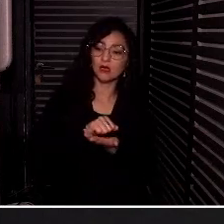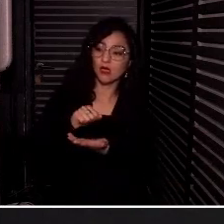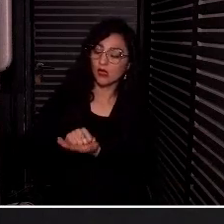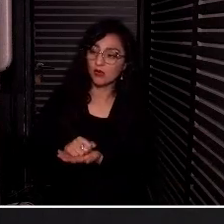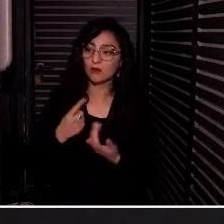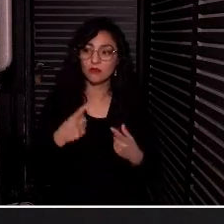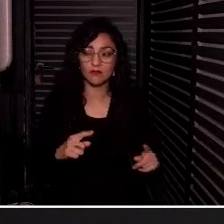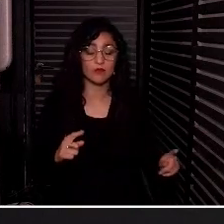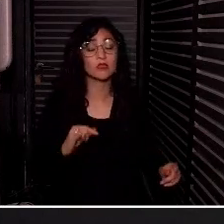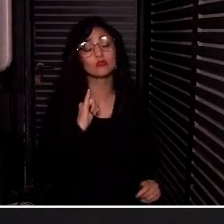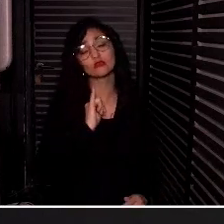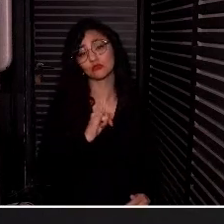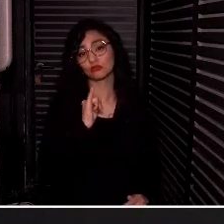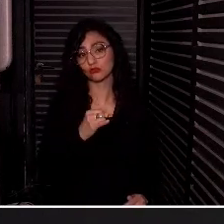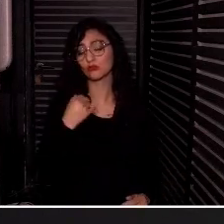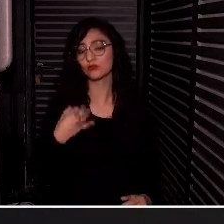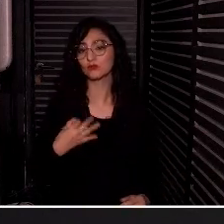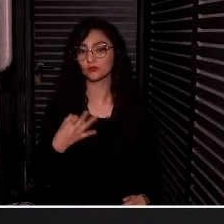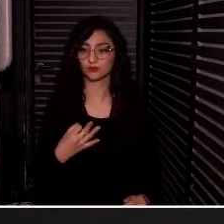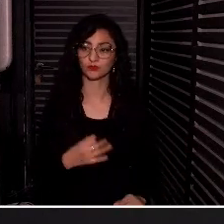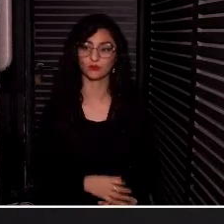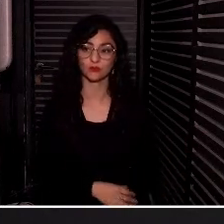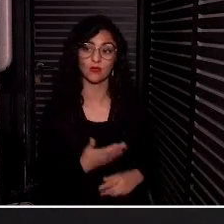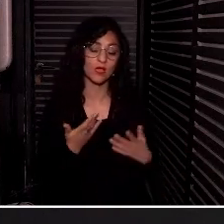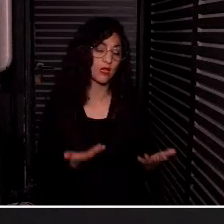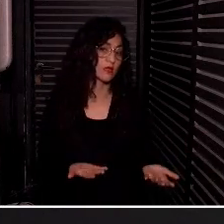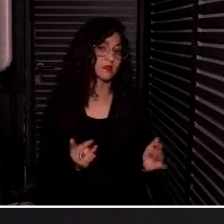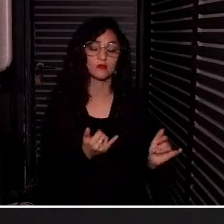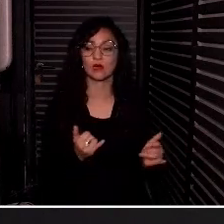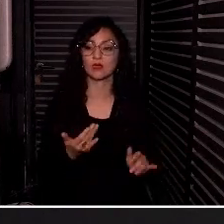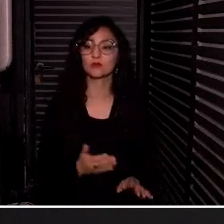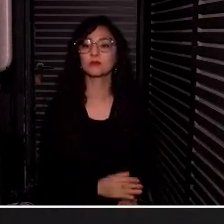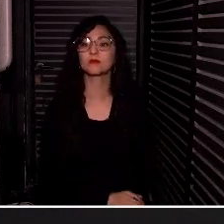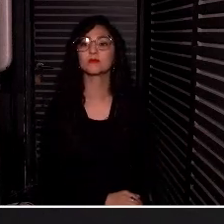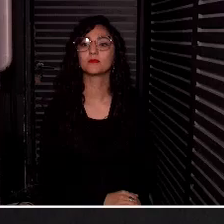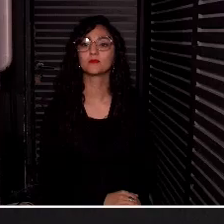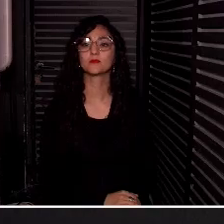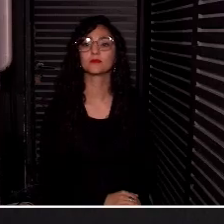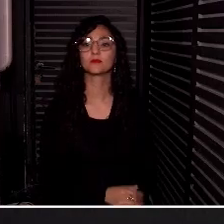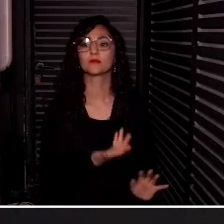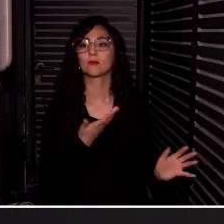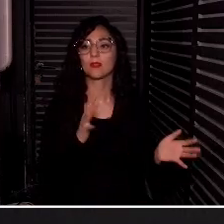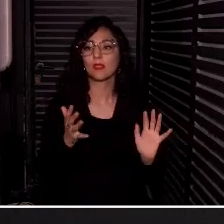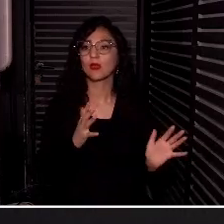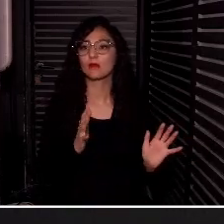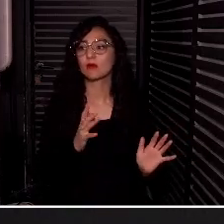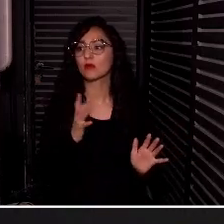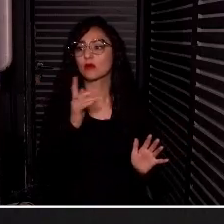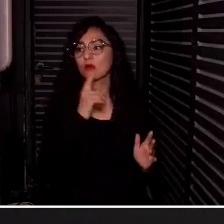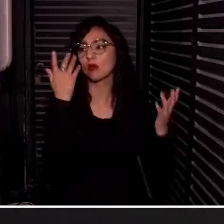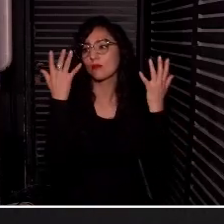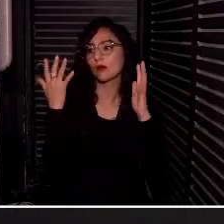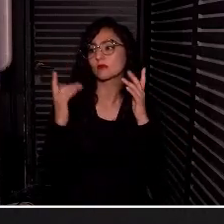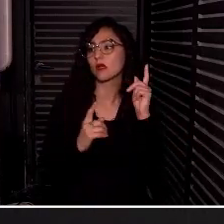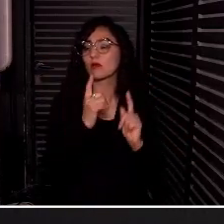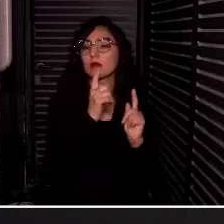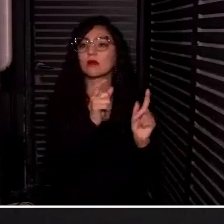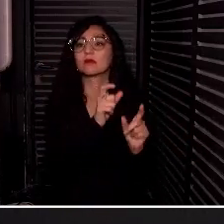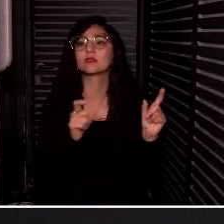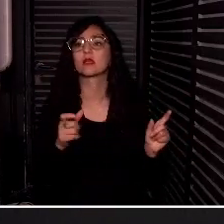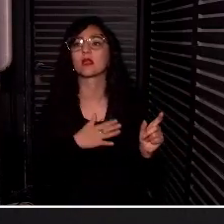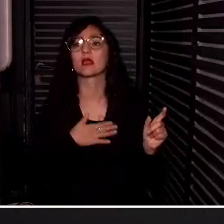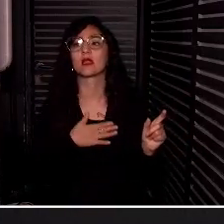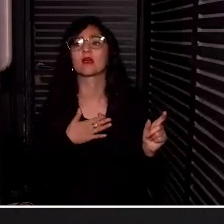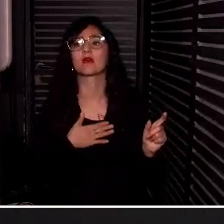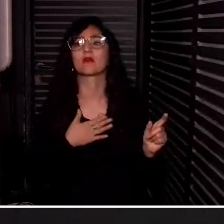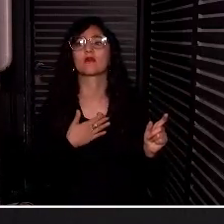de todos lados sí parte del del juego de estar ahí probablemente no sacaré ningún aplauso porque hay veces que a las personas les gusta más escuchar